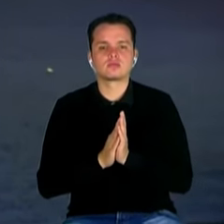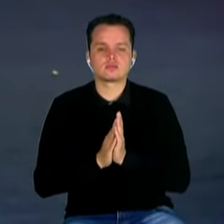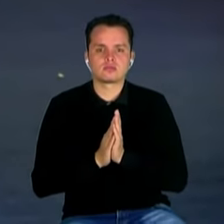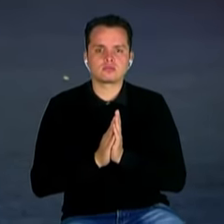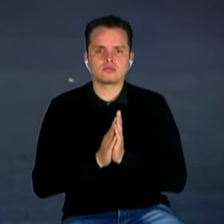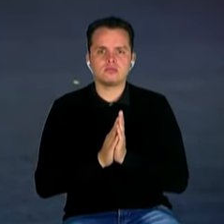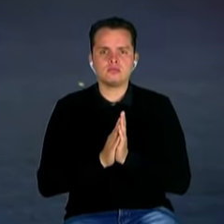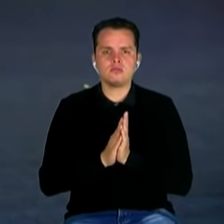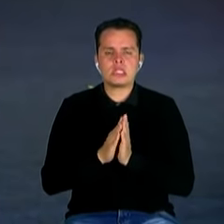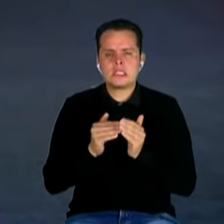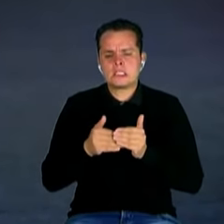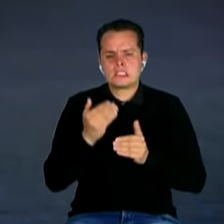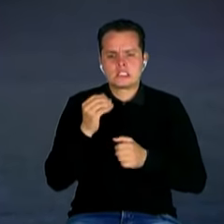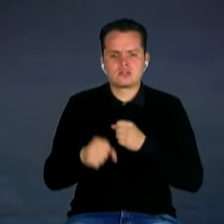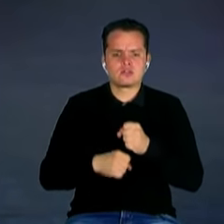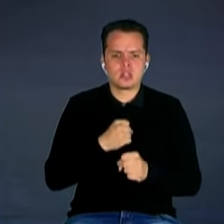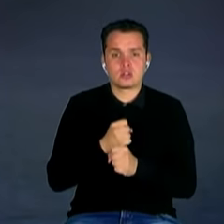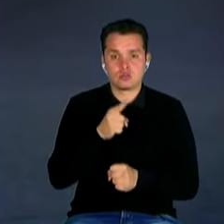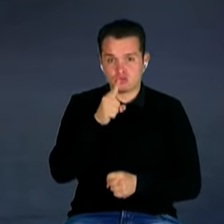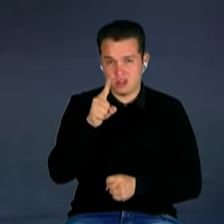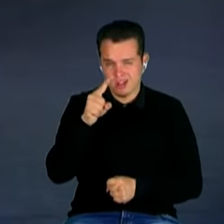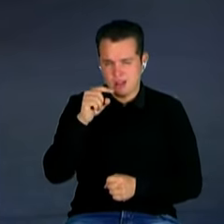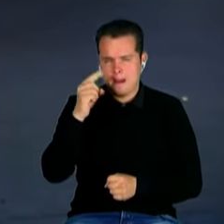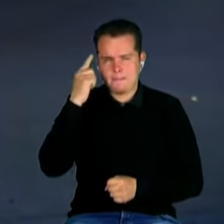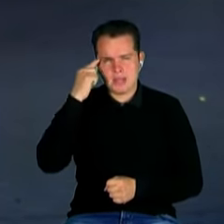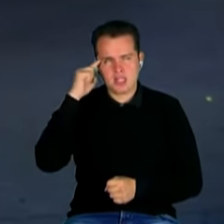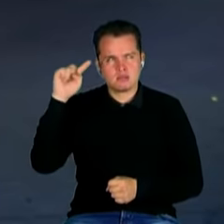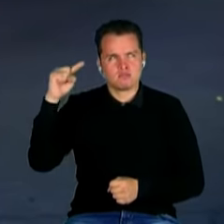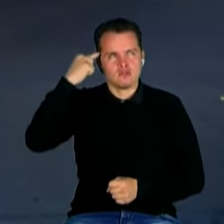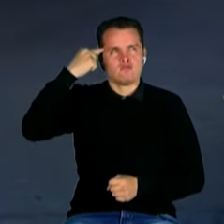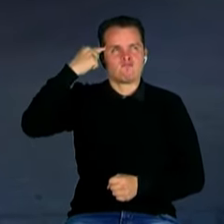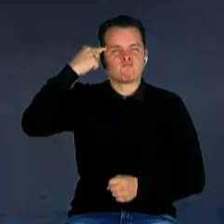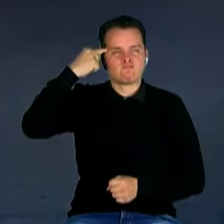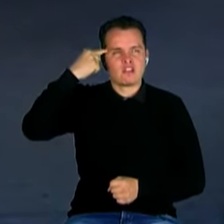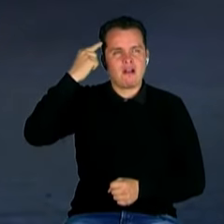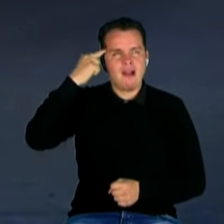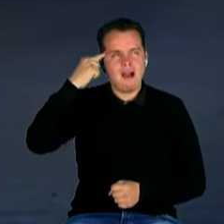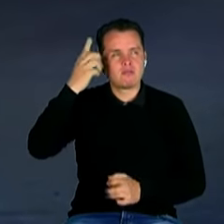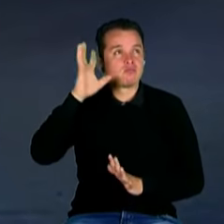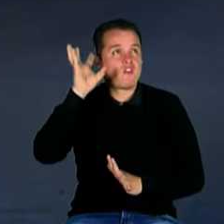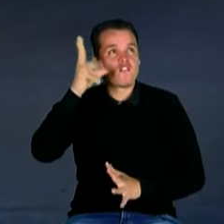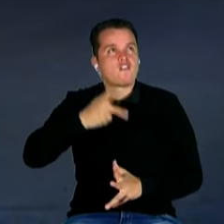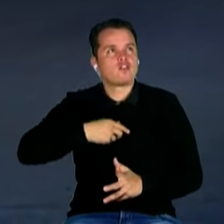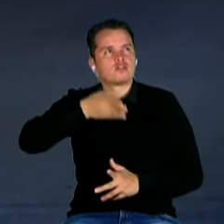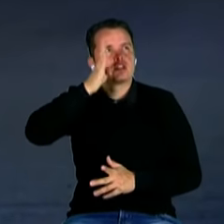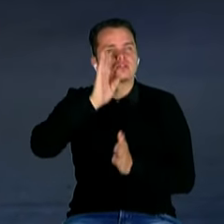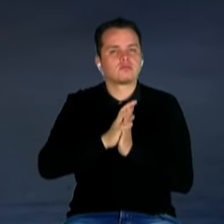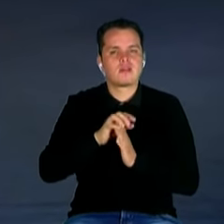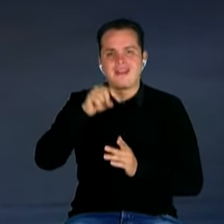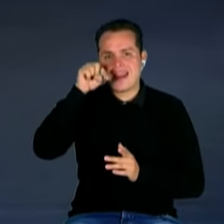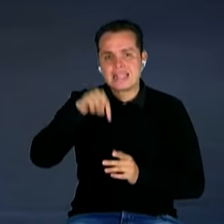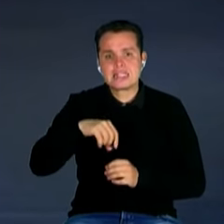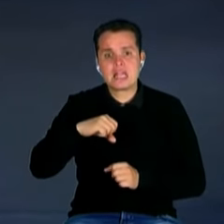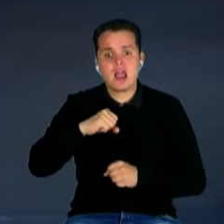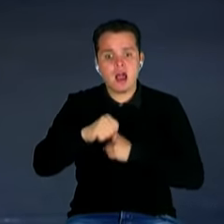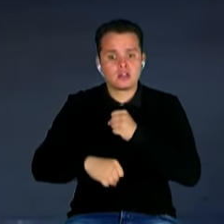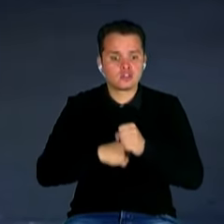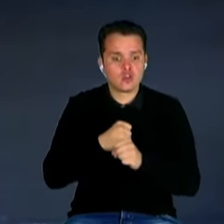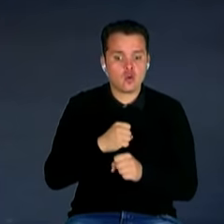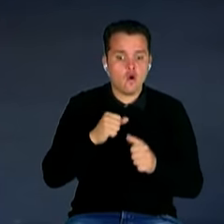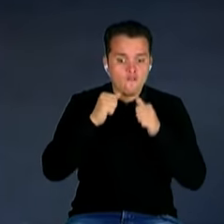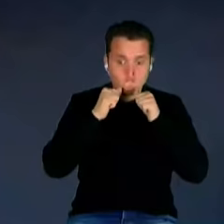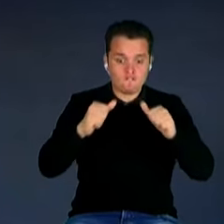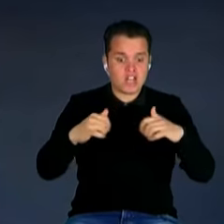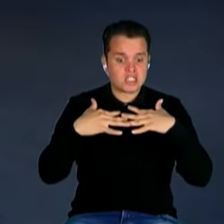Y comenzando este año, eso es bueno que lo tengas en mente. Y te aclaro, este no será un año